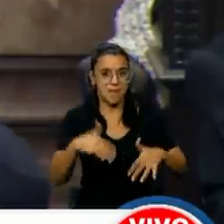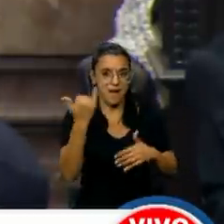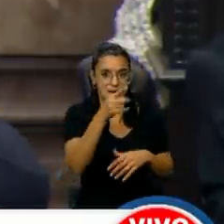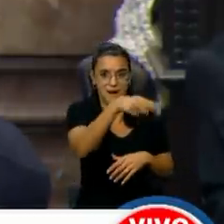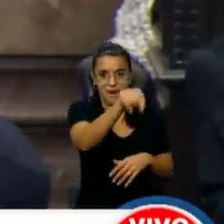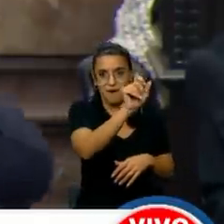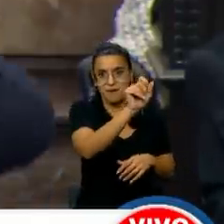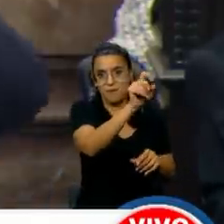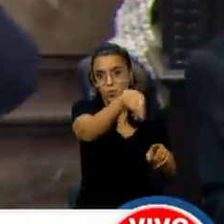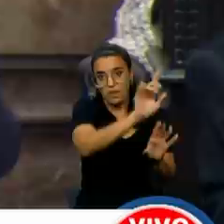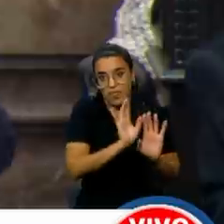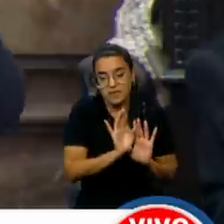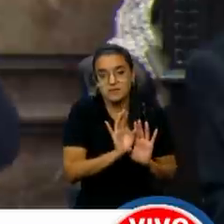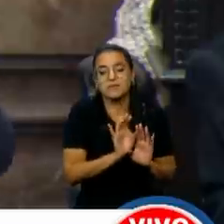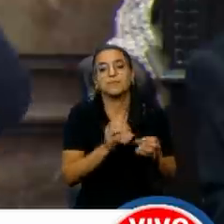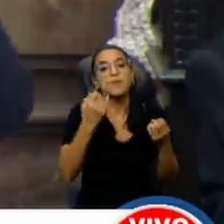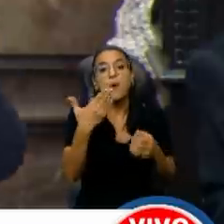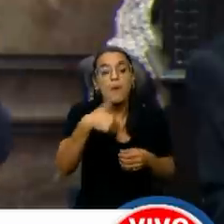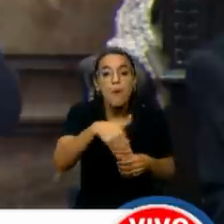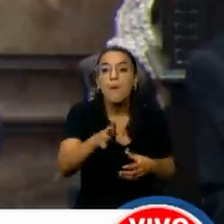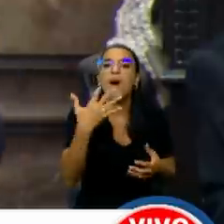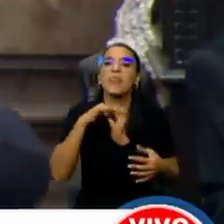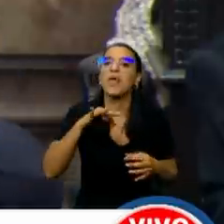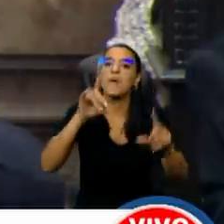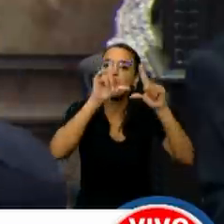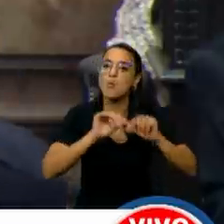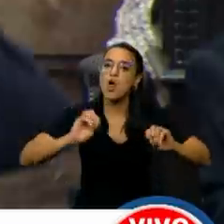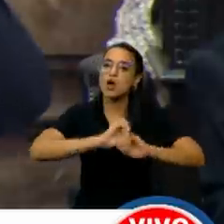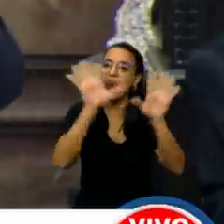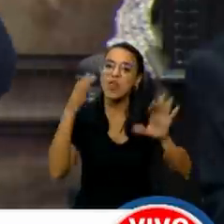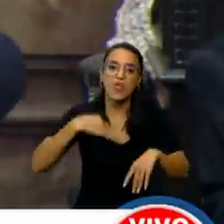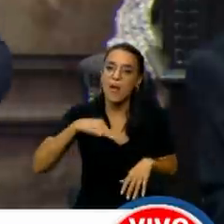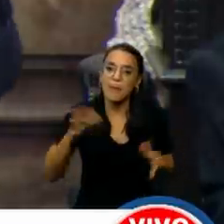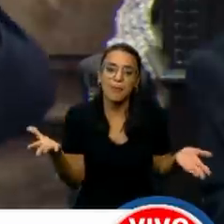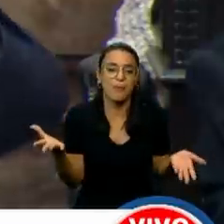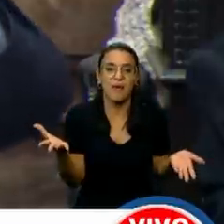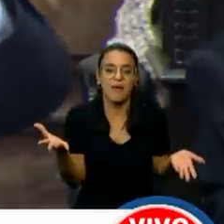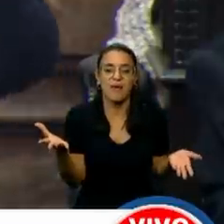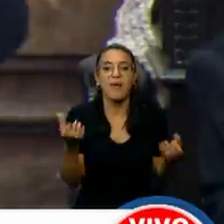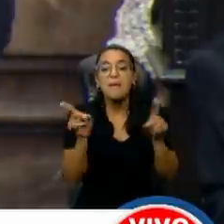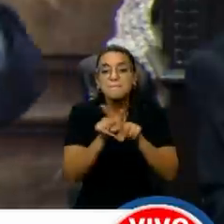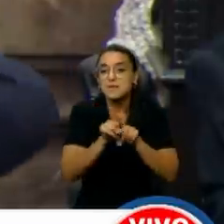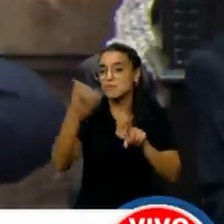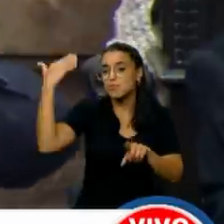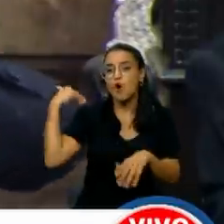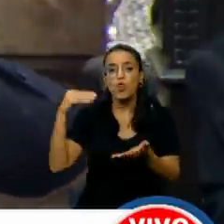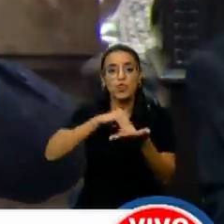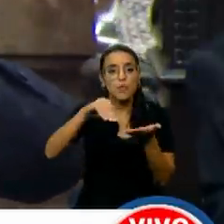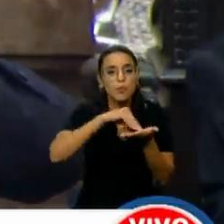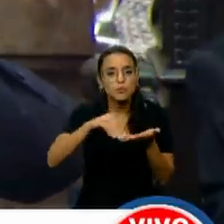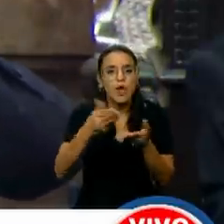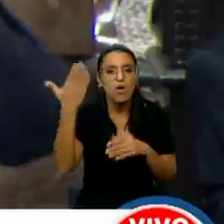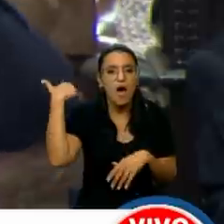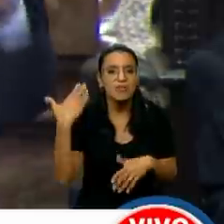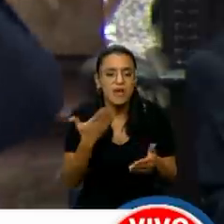problema van a tener que cristalizar estos números y como dijo recién el diputado que habló